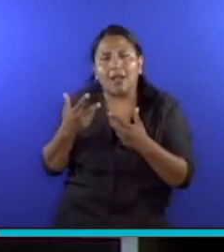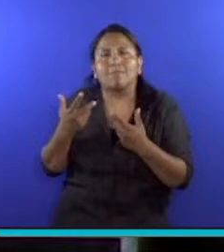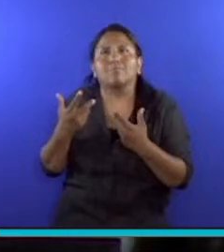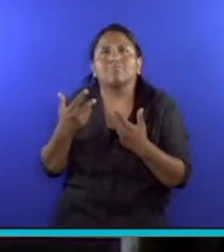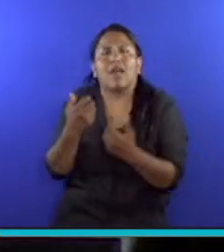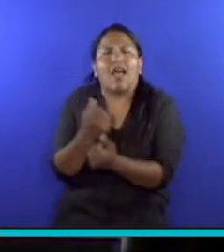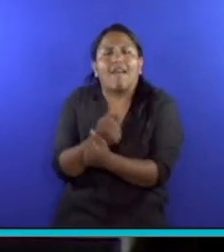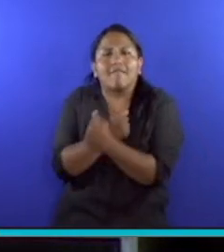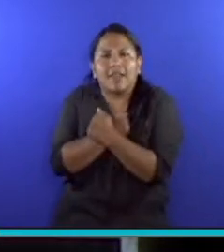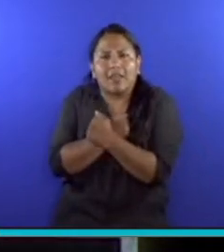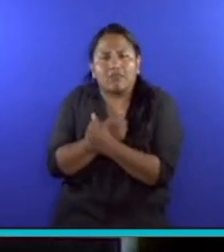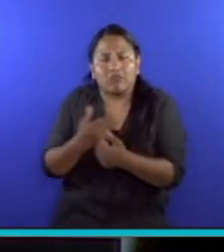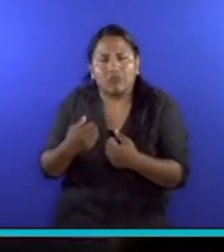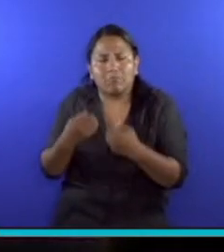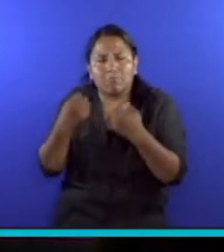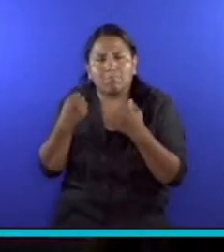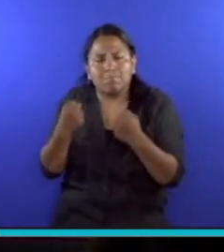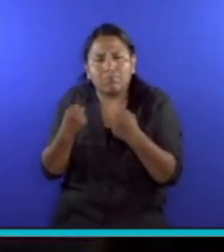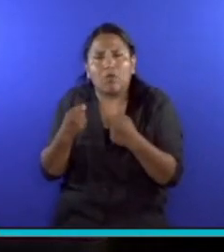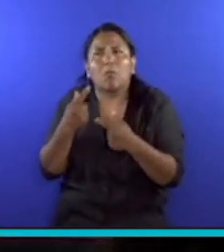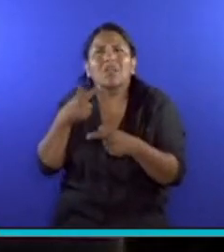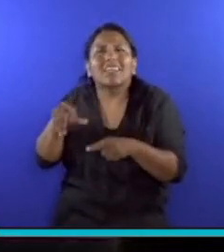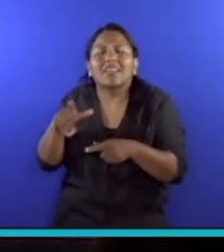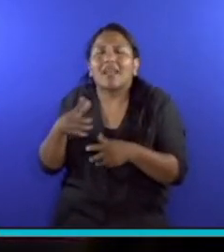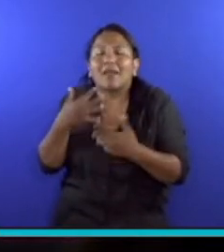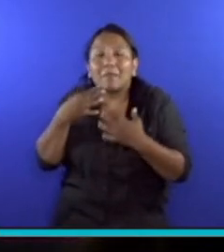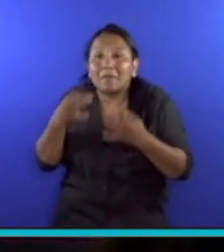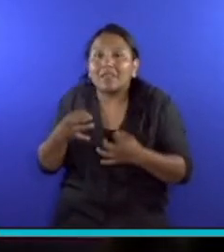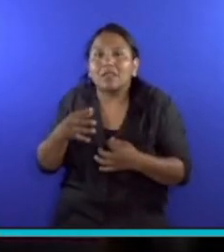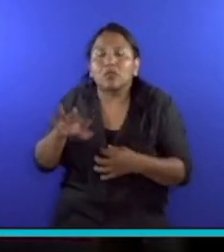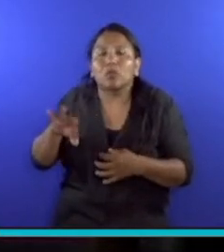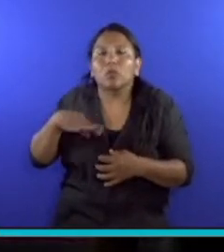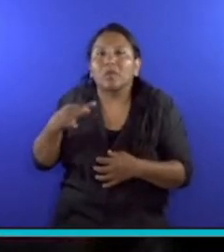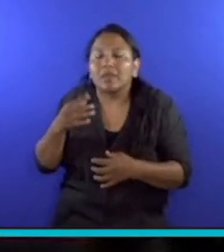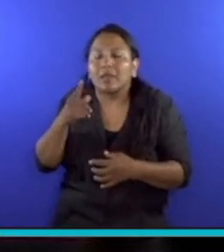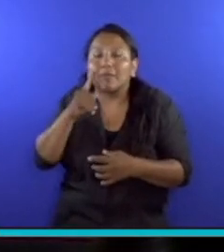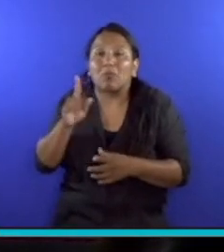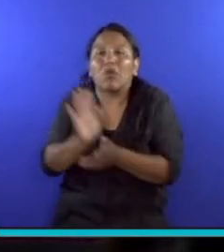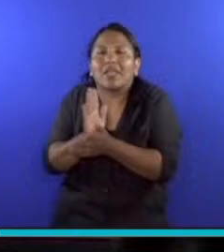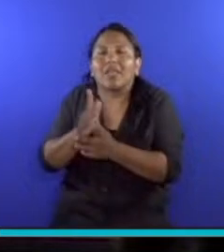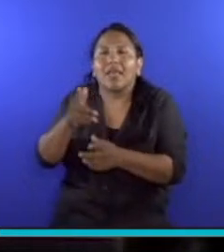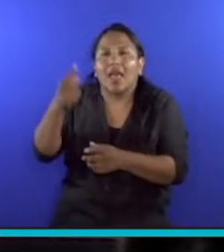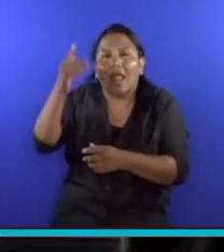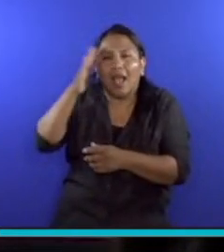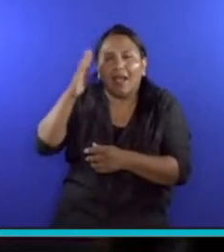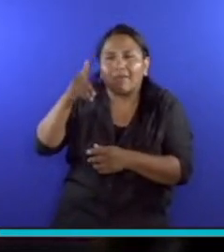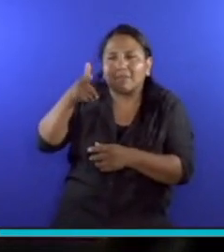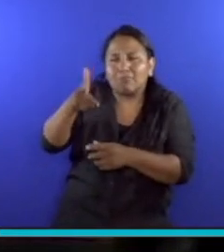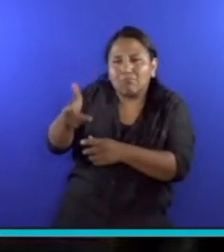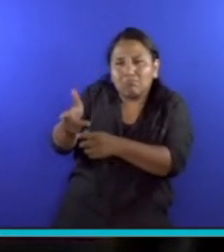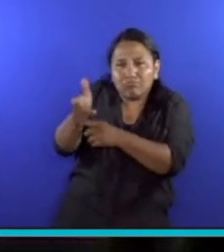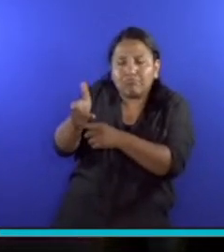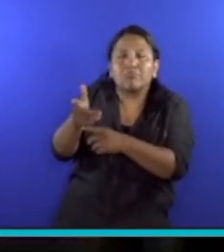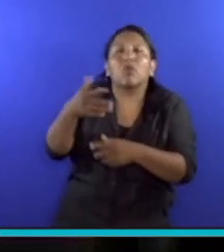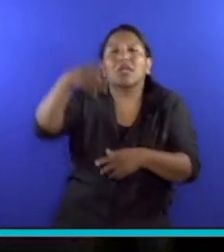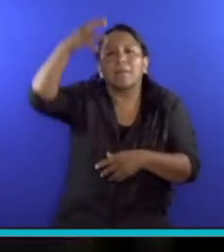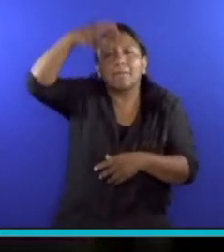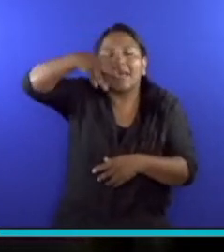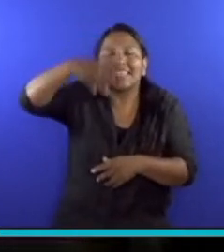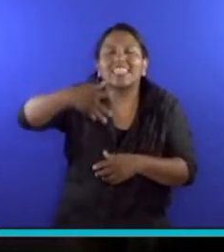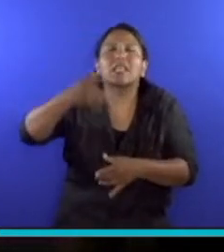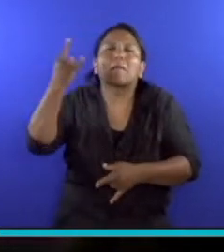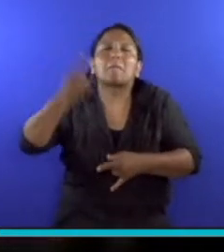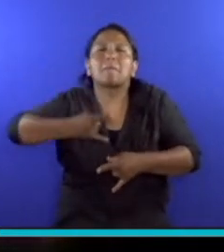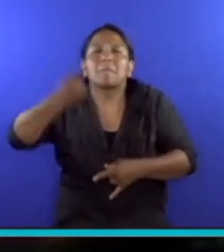abrazo porque está peleando por su vida, porque le apuntaron a la cabeza, porque Patricia Bullrich mintió diciendo